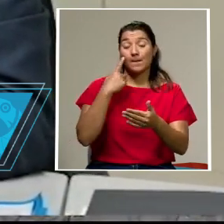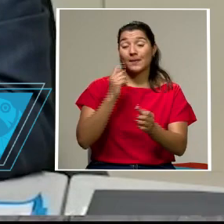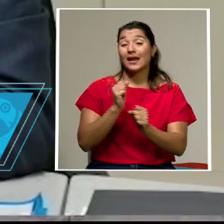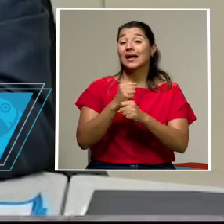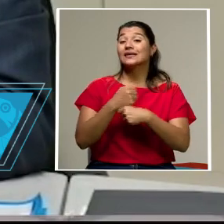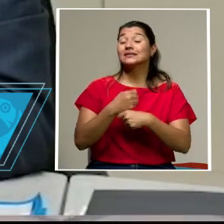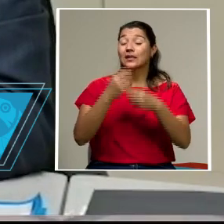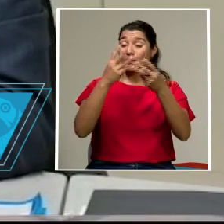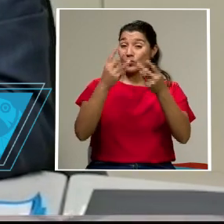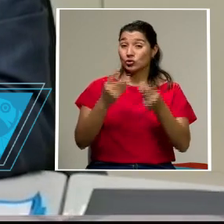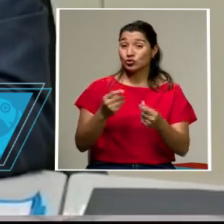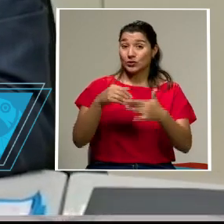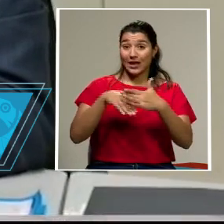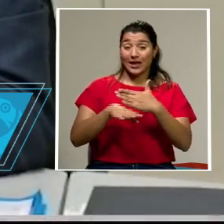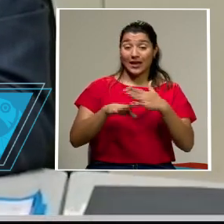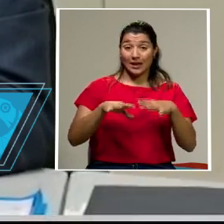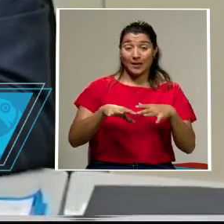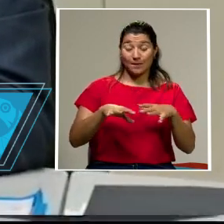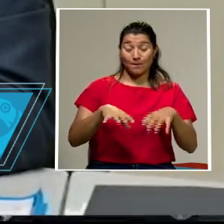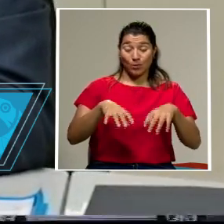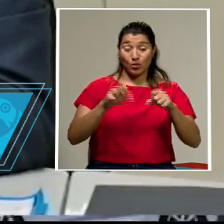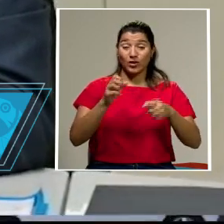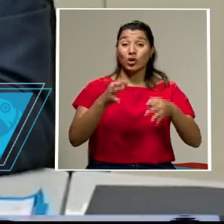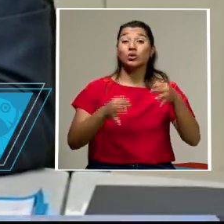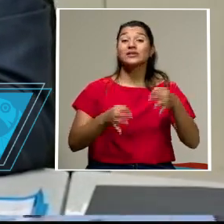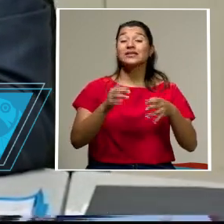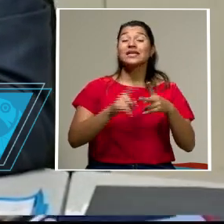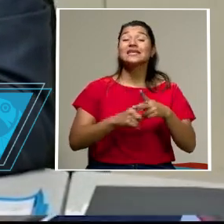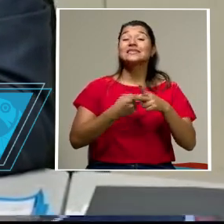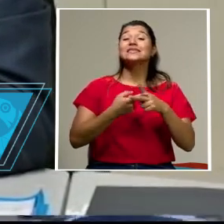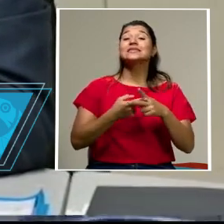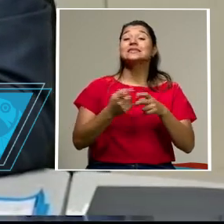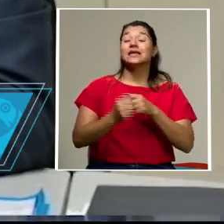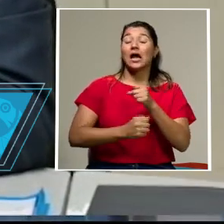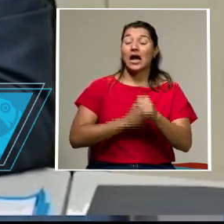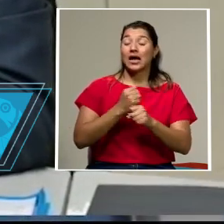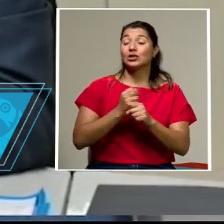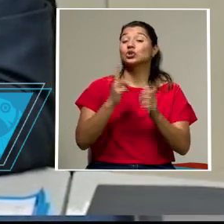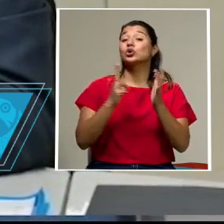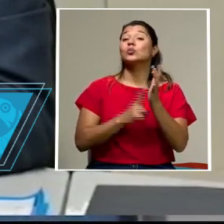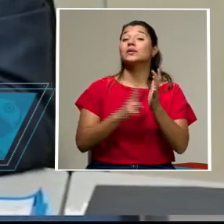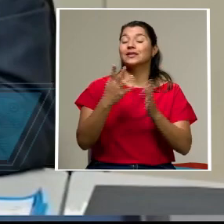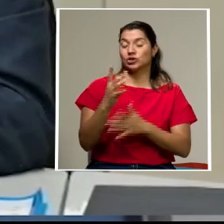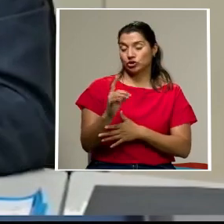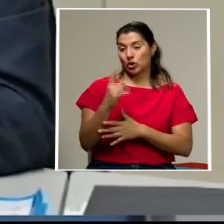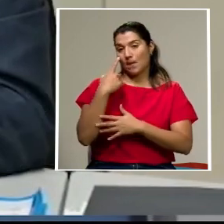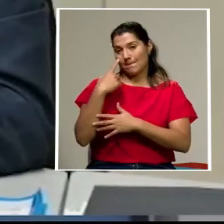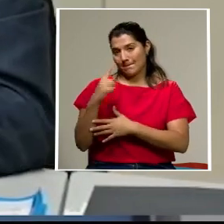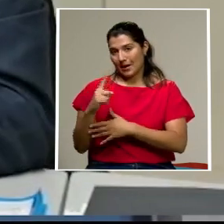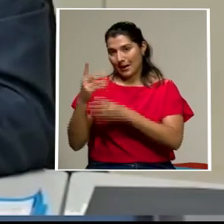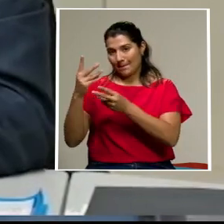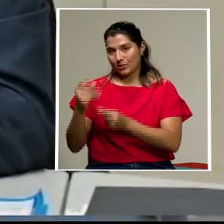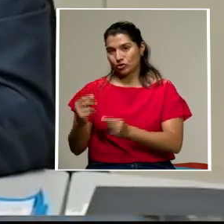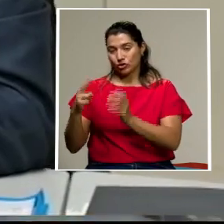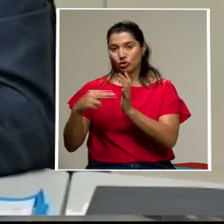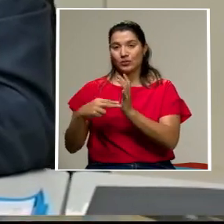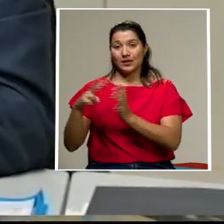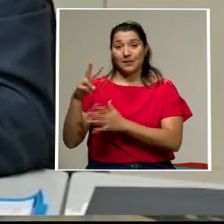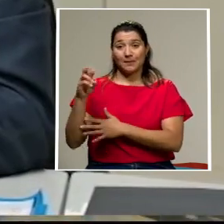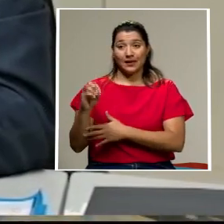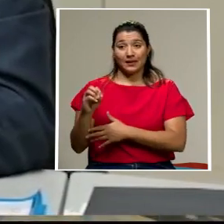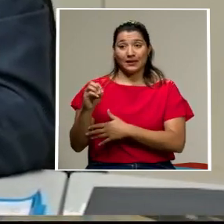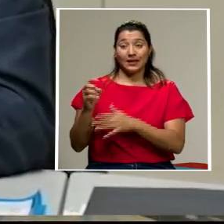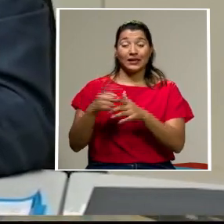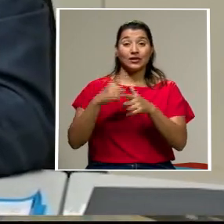Judicial inicia en el 2018. Esto es para el proceso del presupuesto del 2020. Por